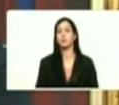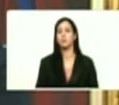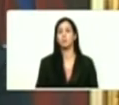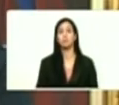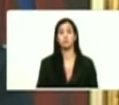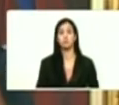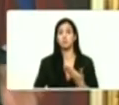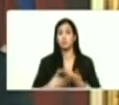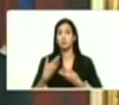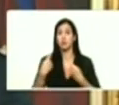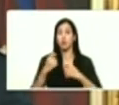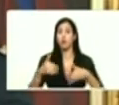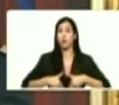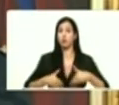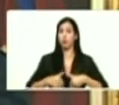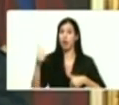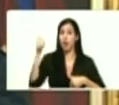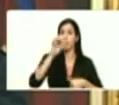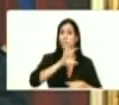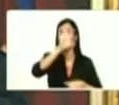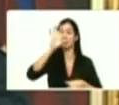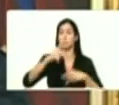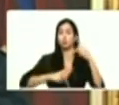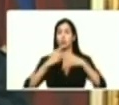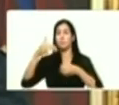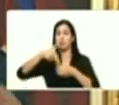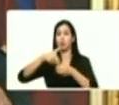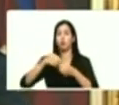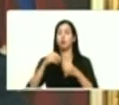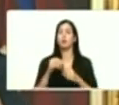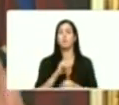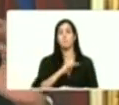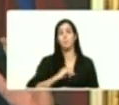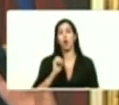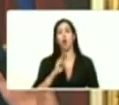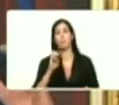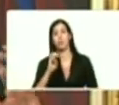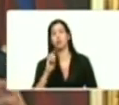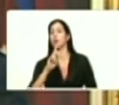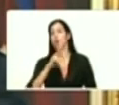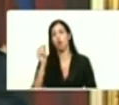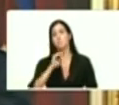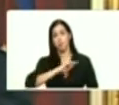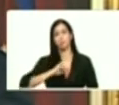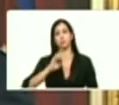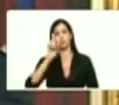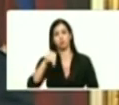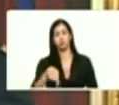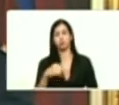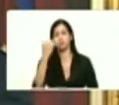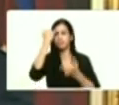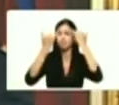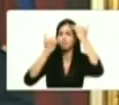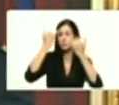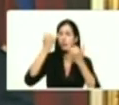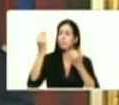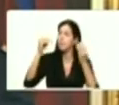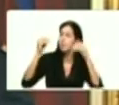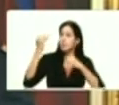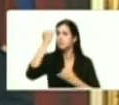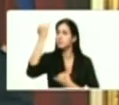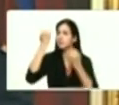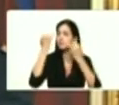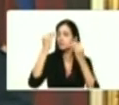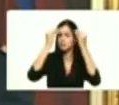los productores OPEP y no OPEP y nosotros estamos empujando otras iniciativas que